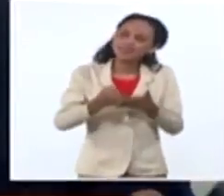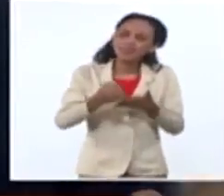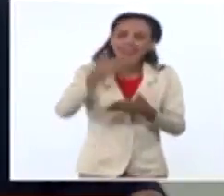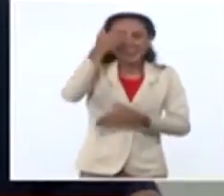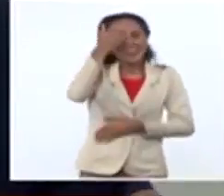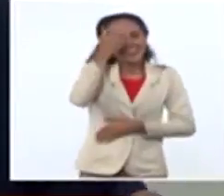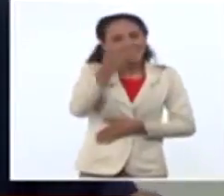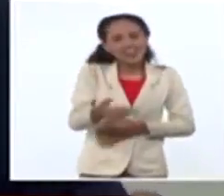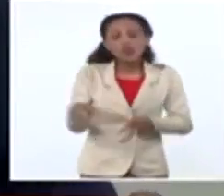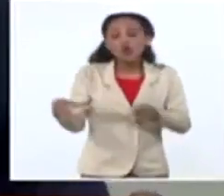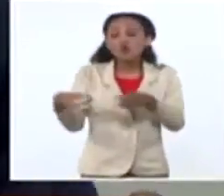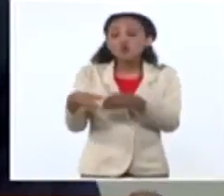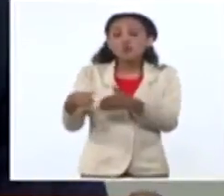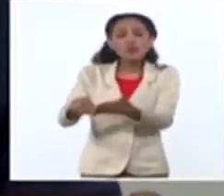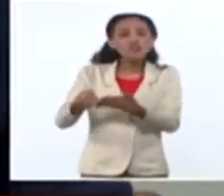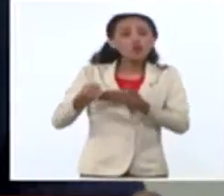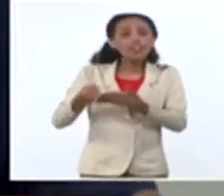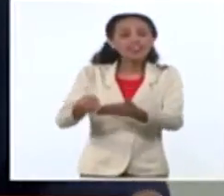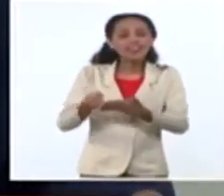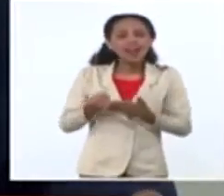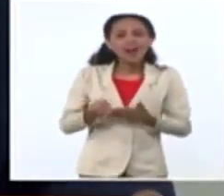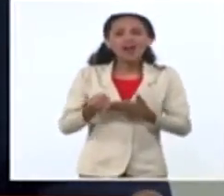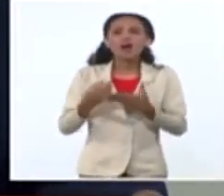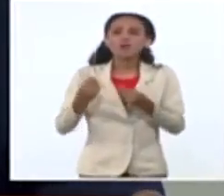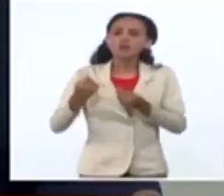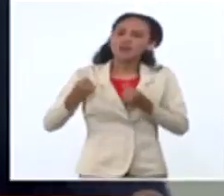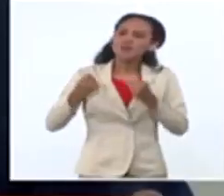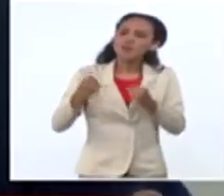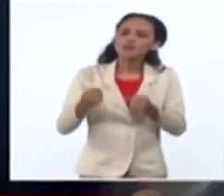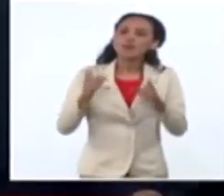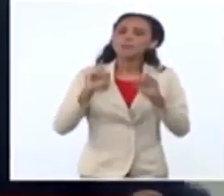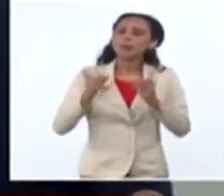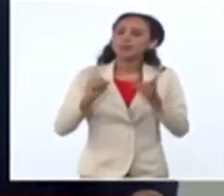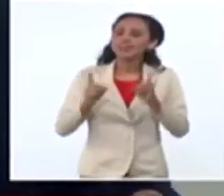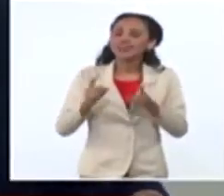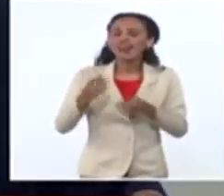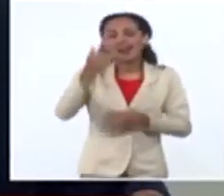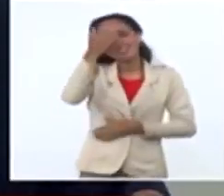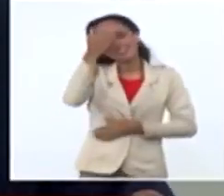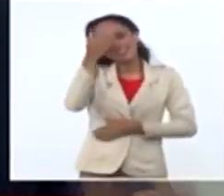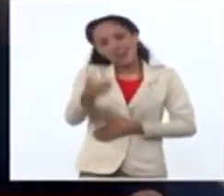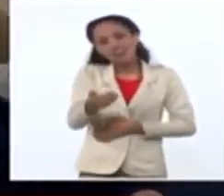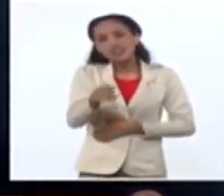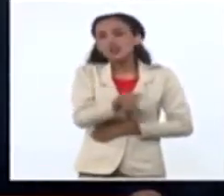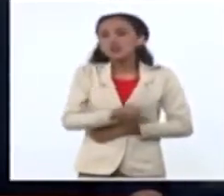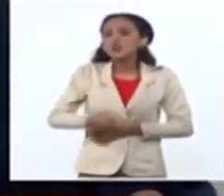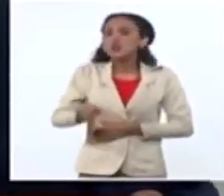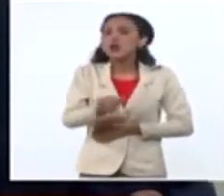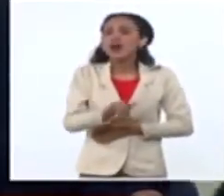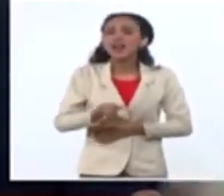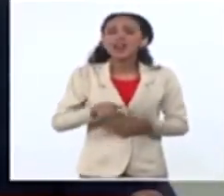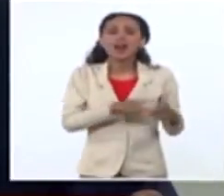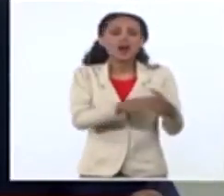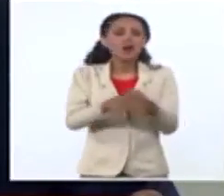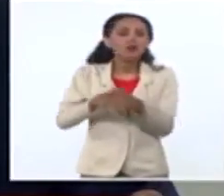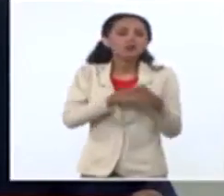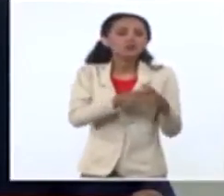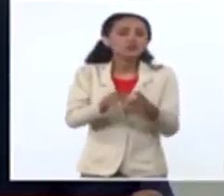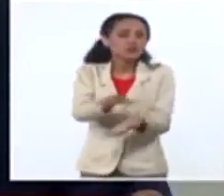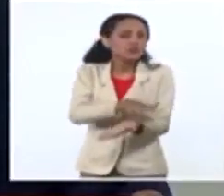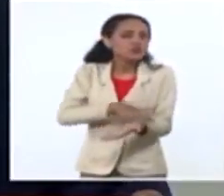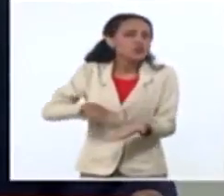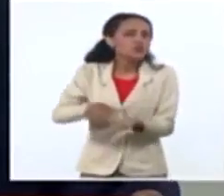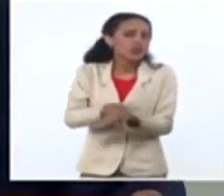muchas fuerzas políticas, de las organizaciones de la sociedad civil en todos los